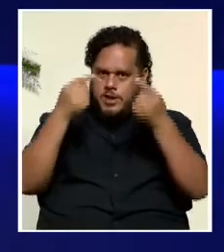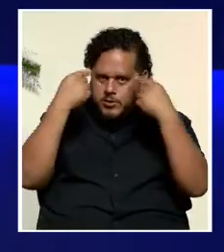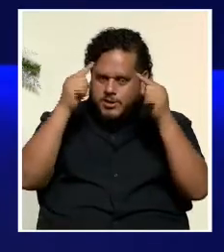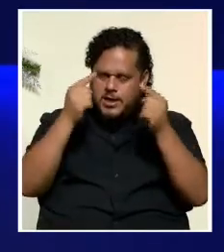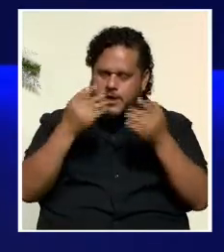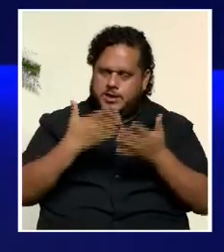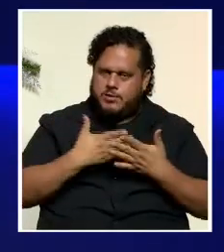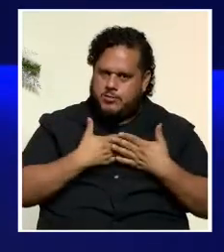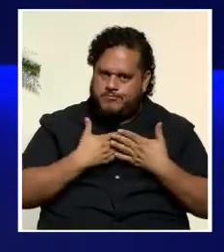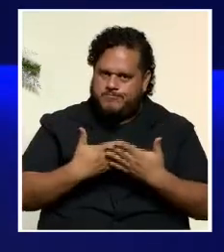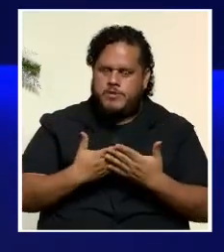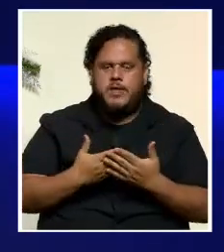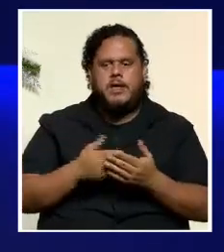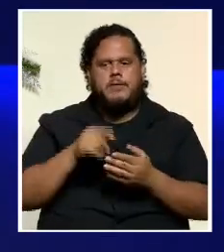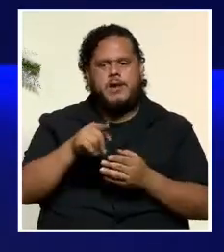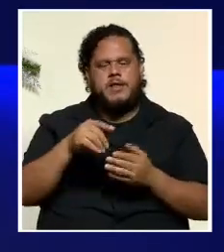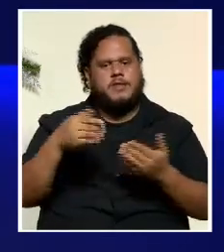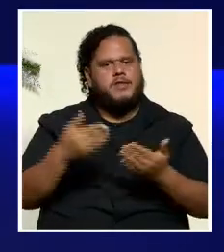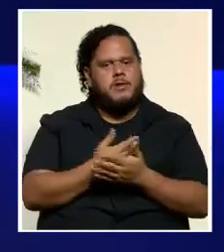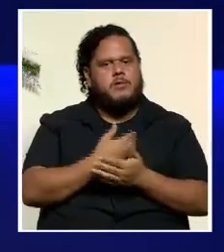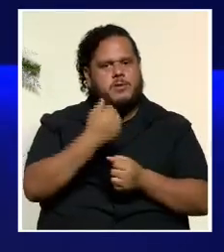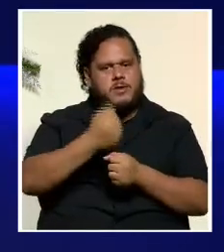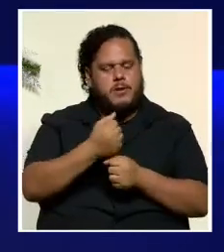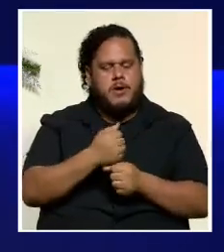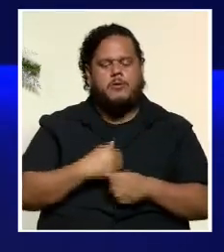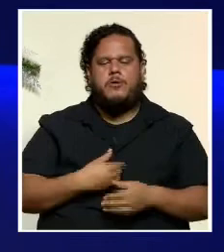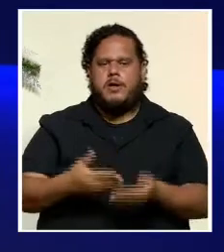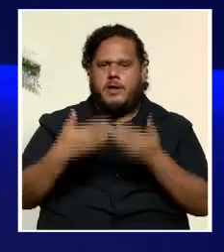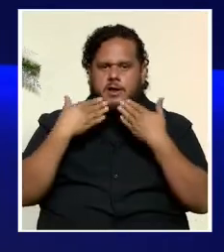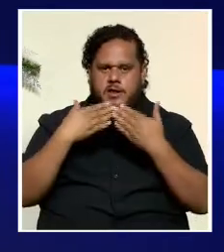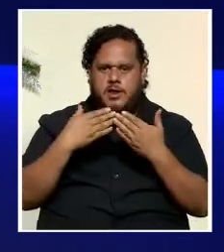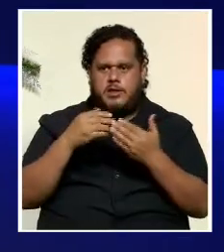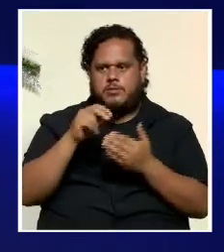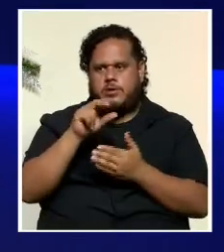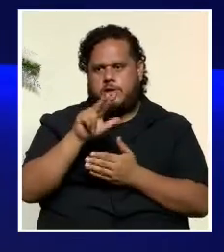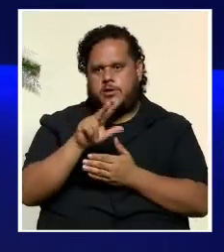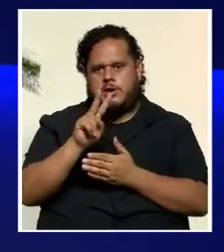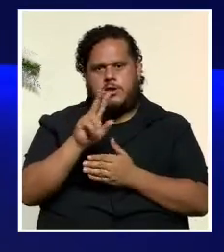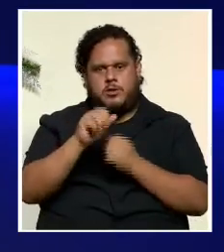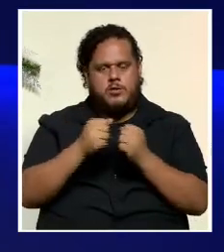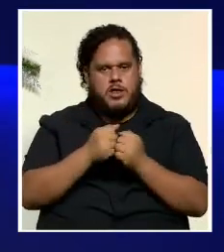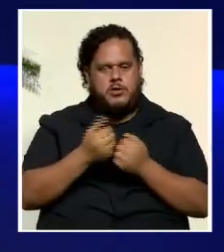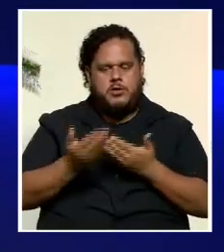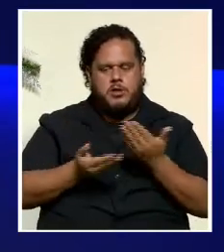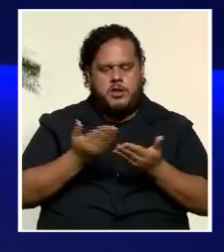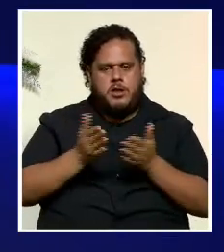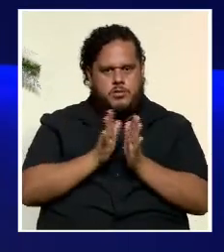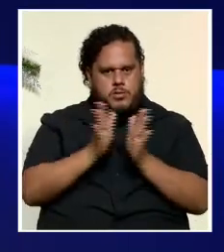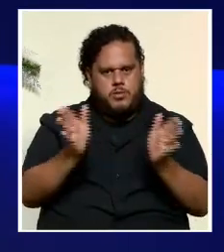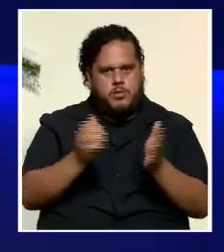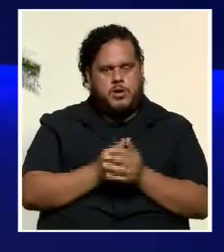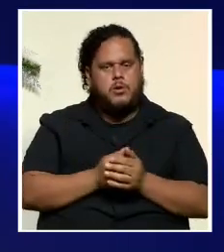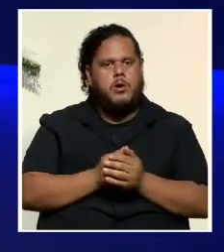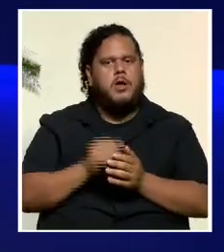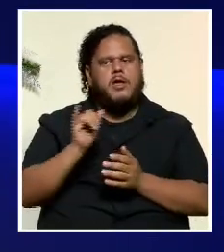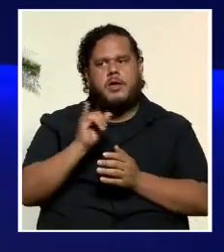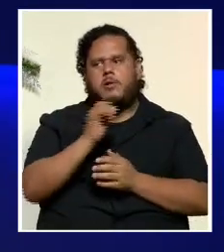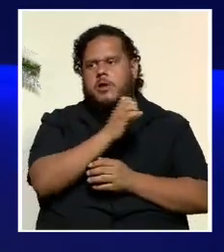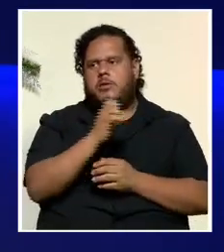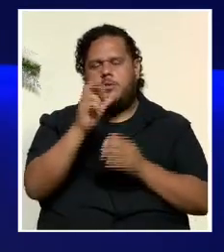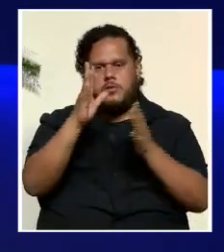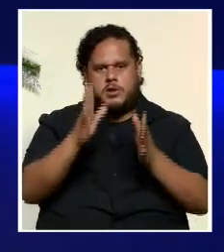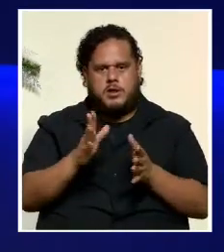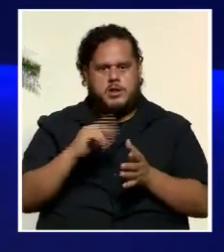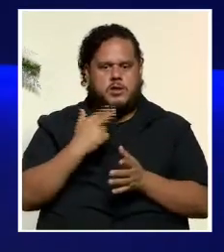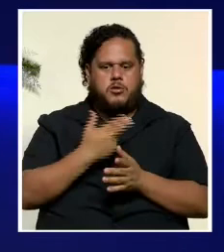mejores augurios para esta nueva etapa, agradecerle por estos 32 años de servicio público que como costarricenses